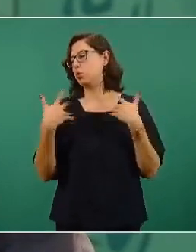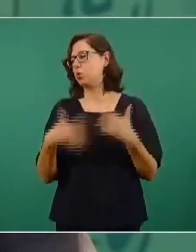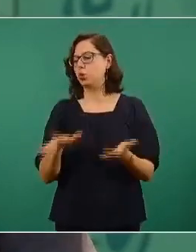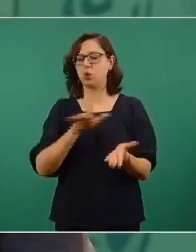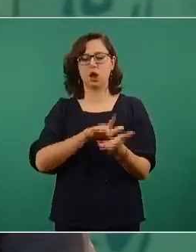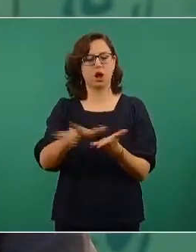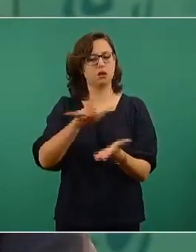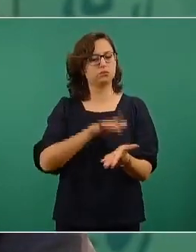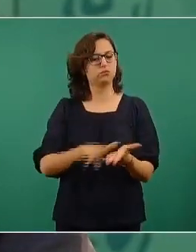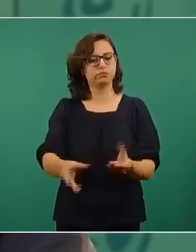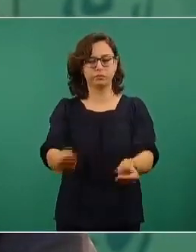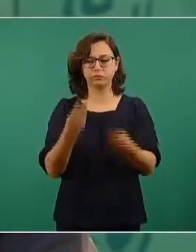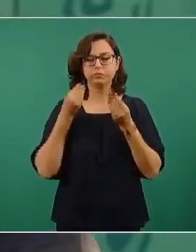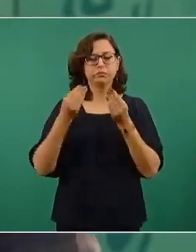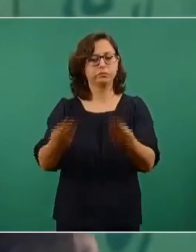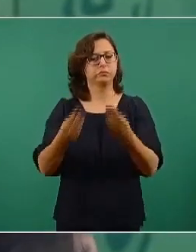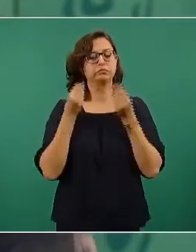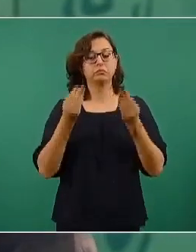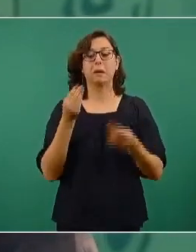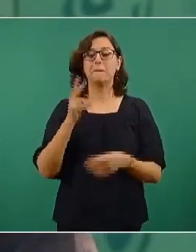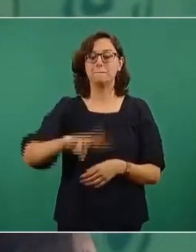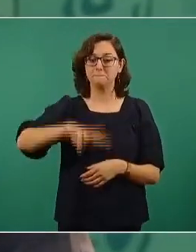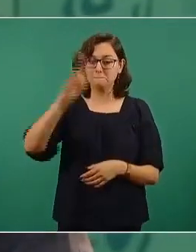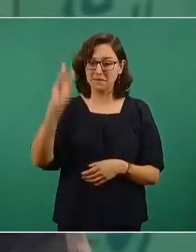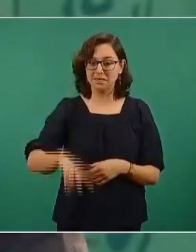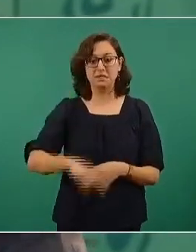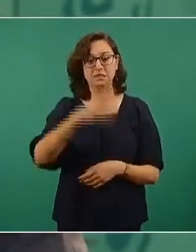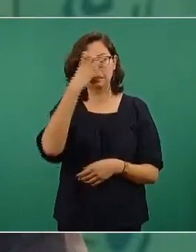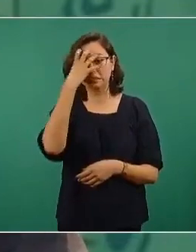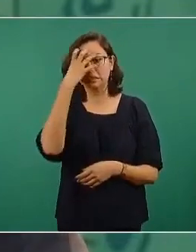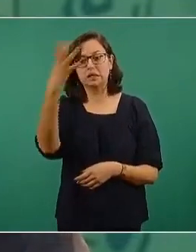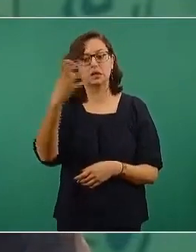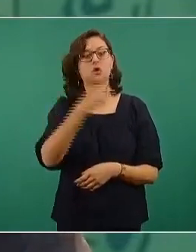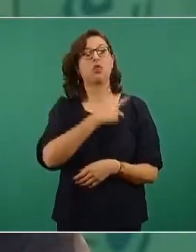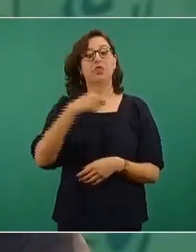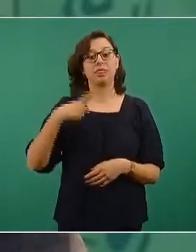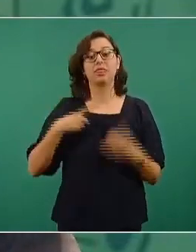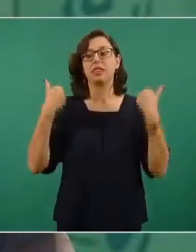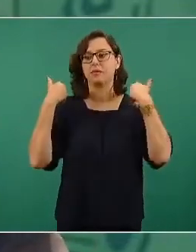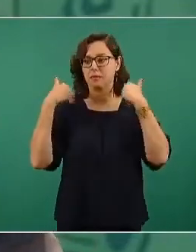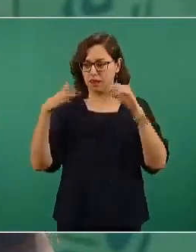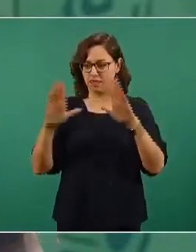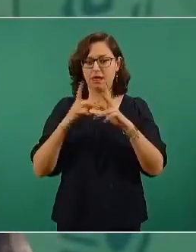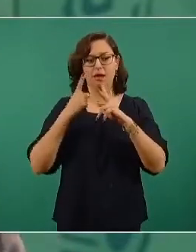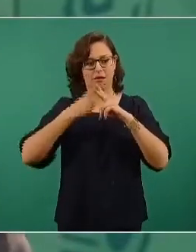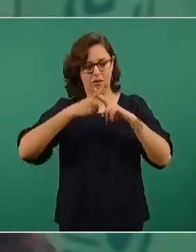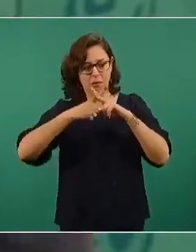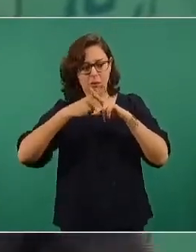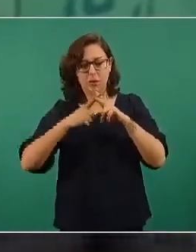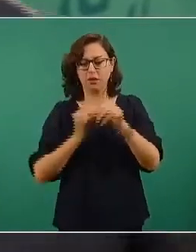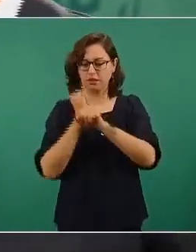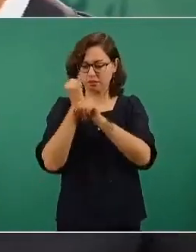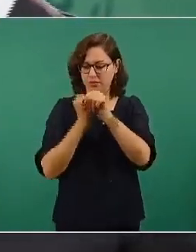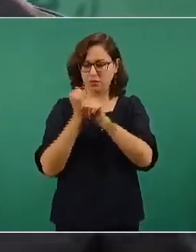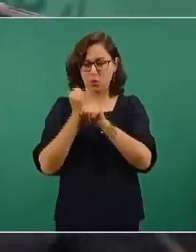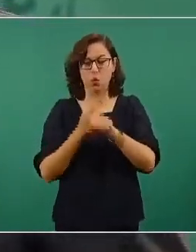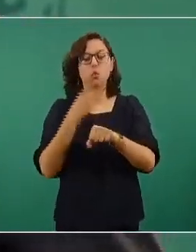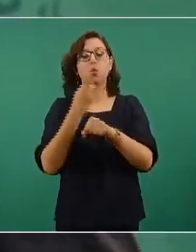La verdad es cosa de que se analice. Un día voy a